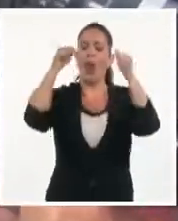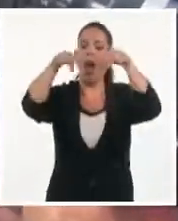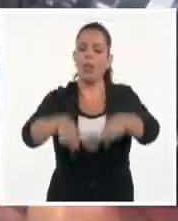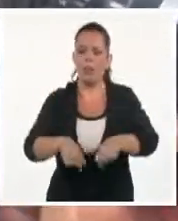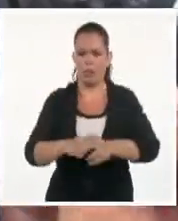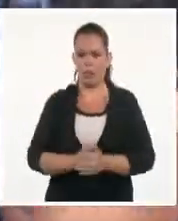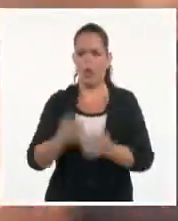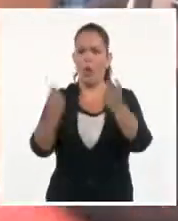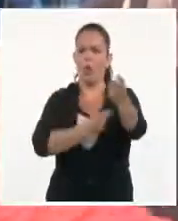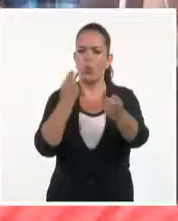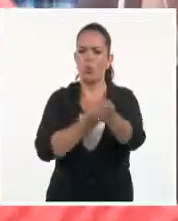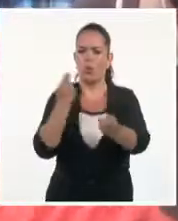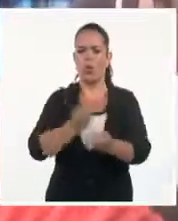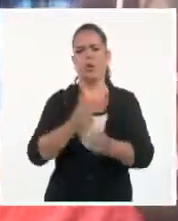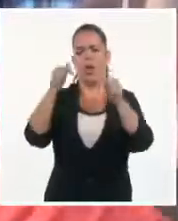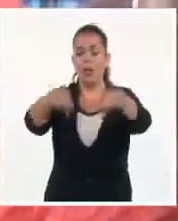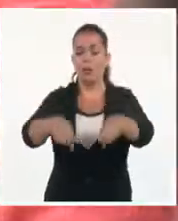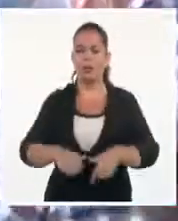estar.